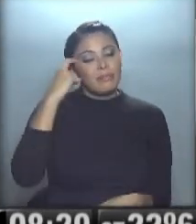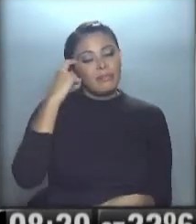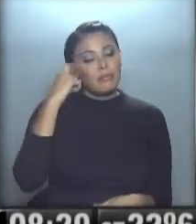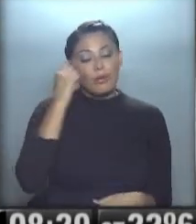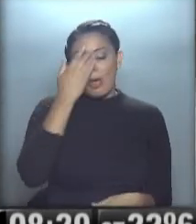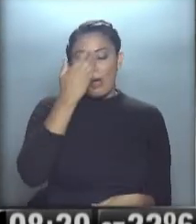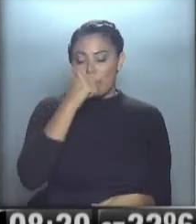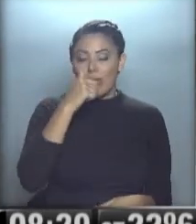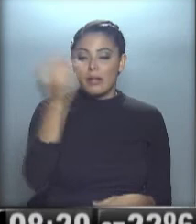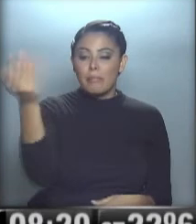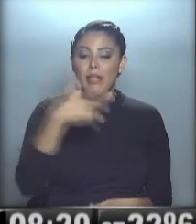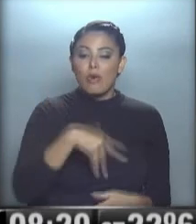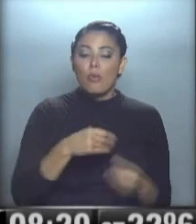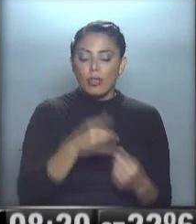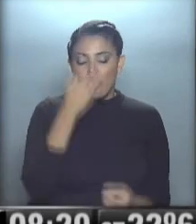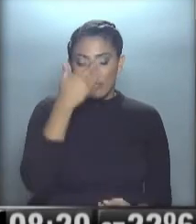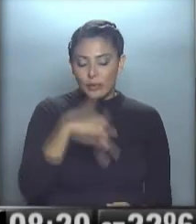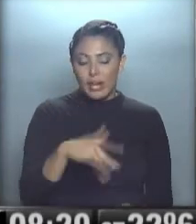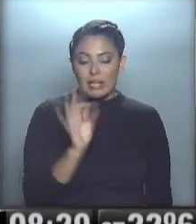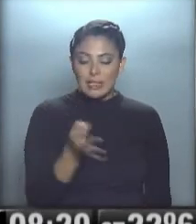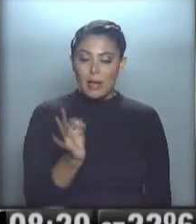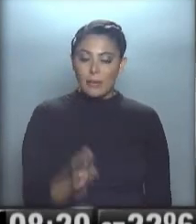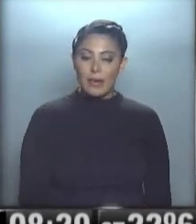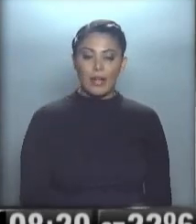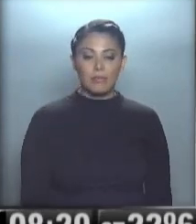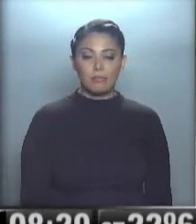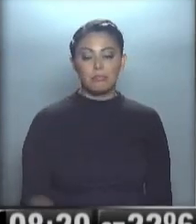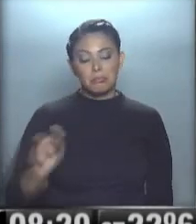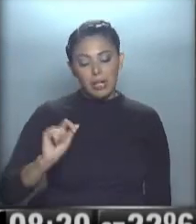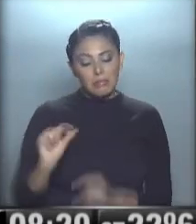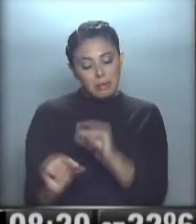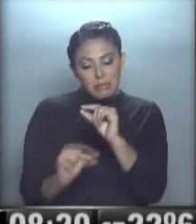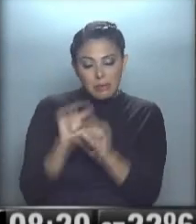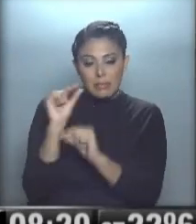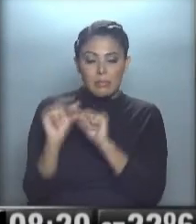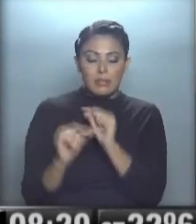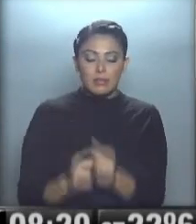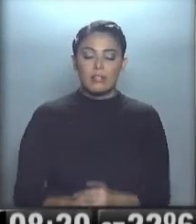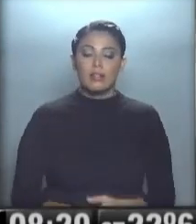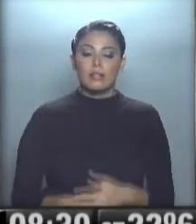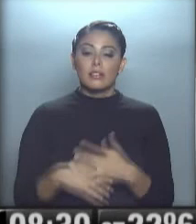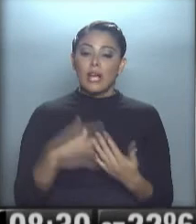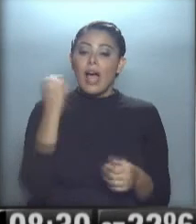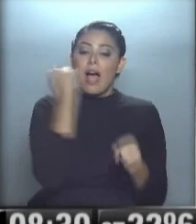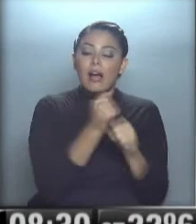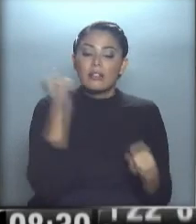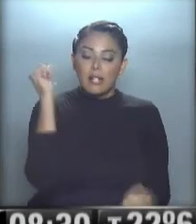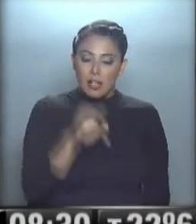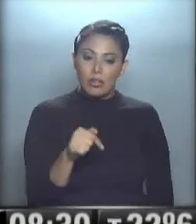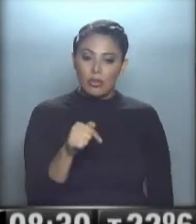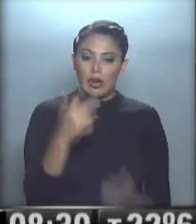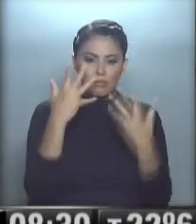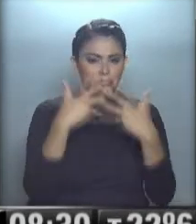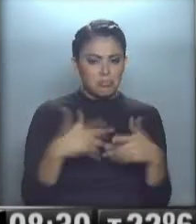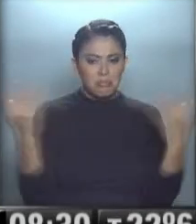ser la demanda efectiva, pero al final de cuentas lo vamos a ver mes tras mes. De manera que por el momento está